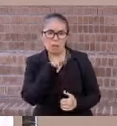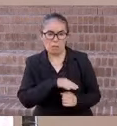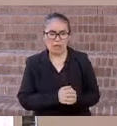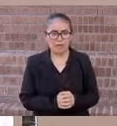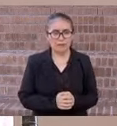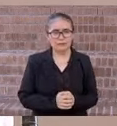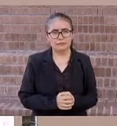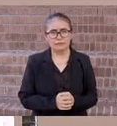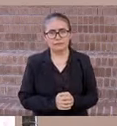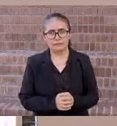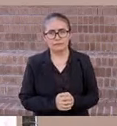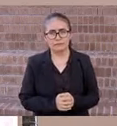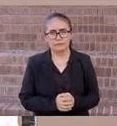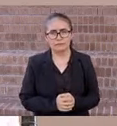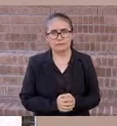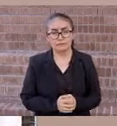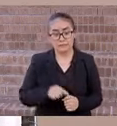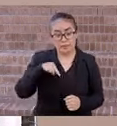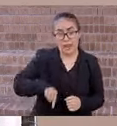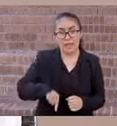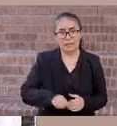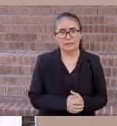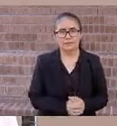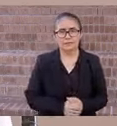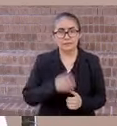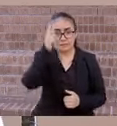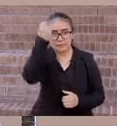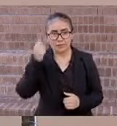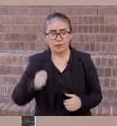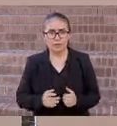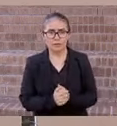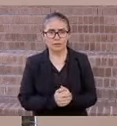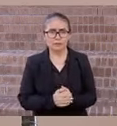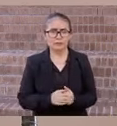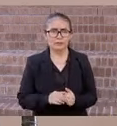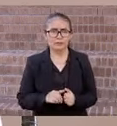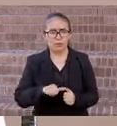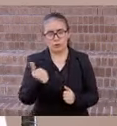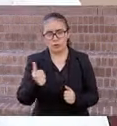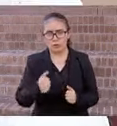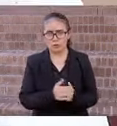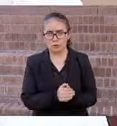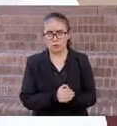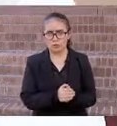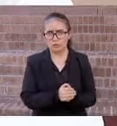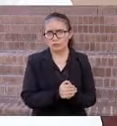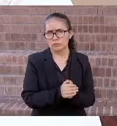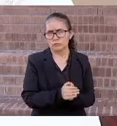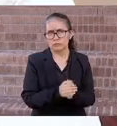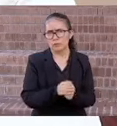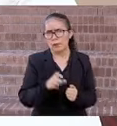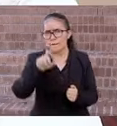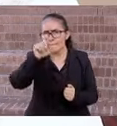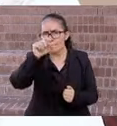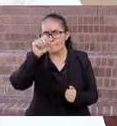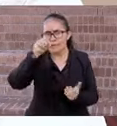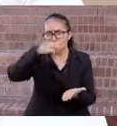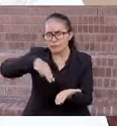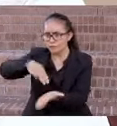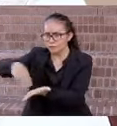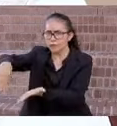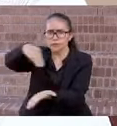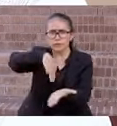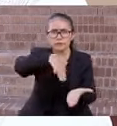privilegios aquí en de kuala como en cada uno de los 20 municipios